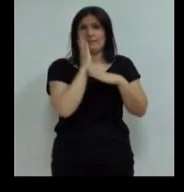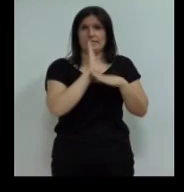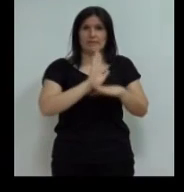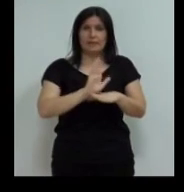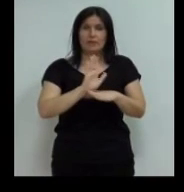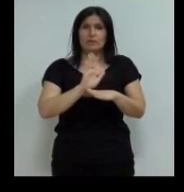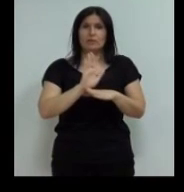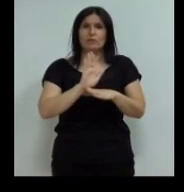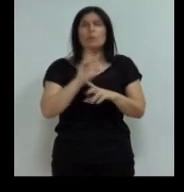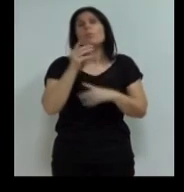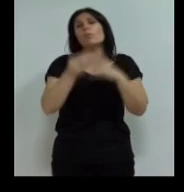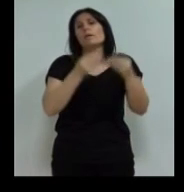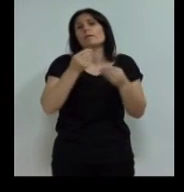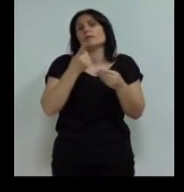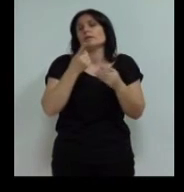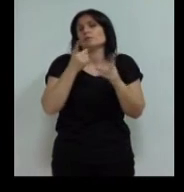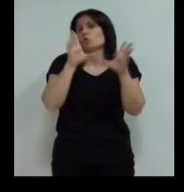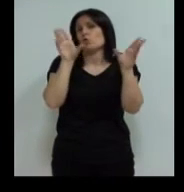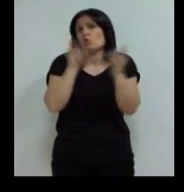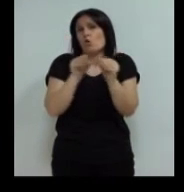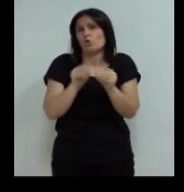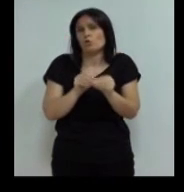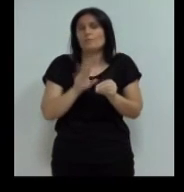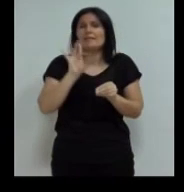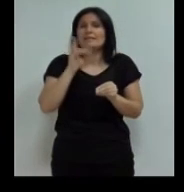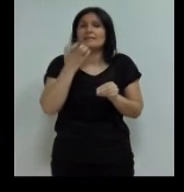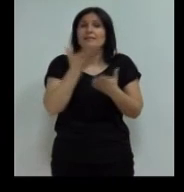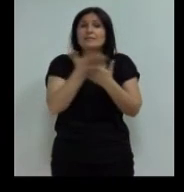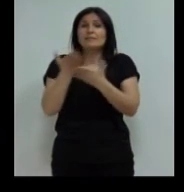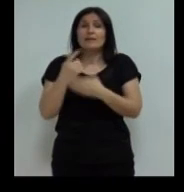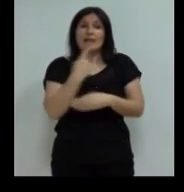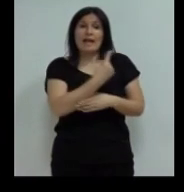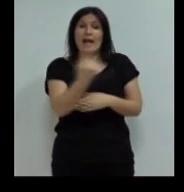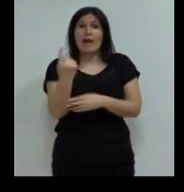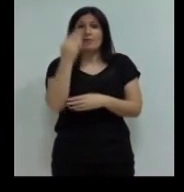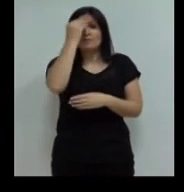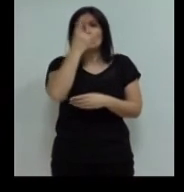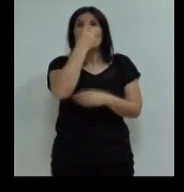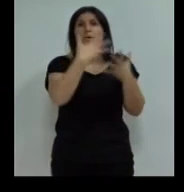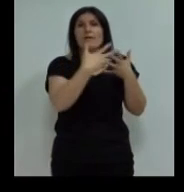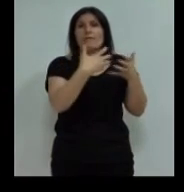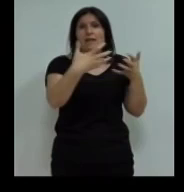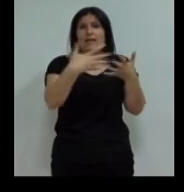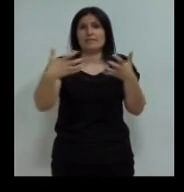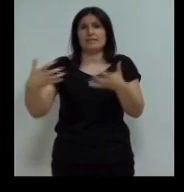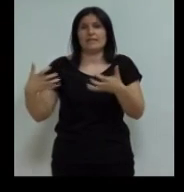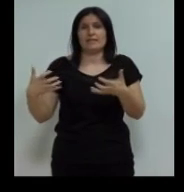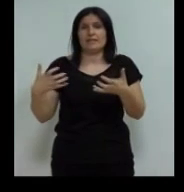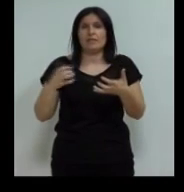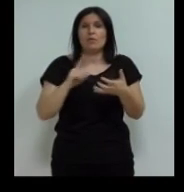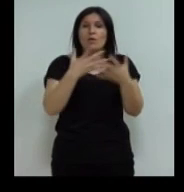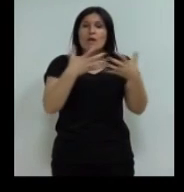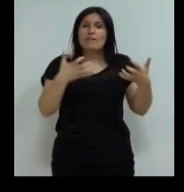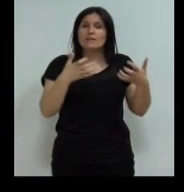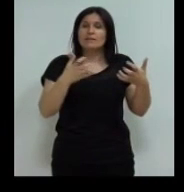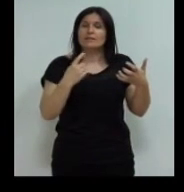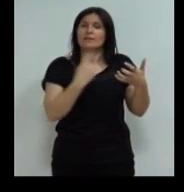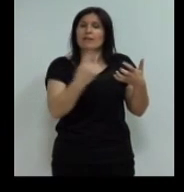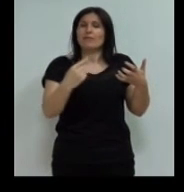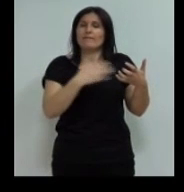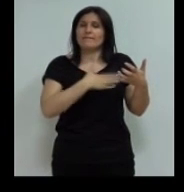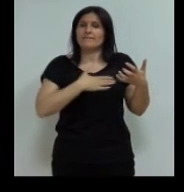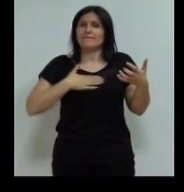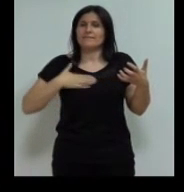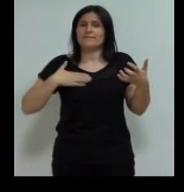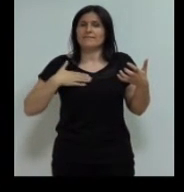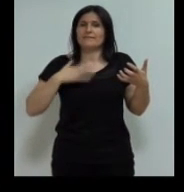presentando voy a hacer unas breves conclusiones y sí os pediría que os pensáis cada uno de vosotros una frase que quisierais que se